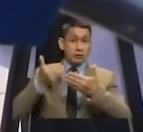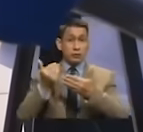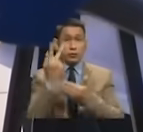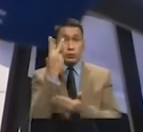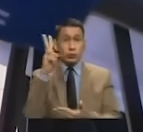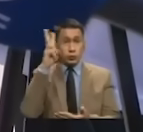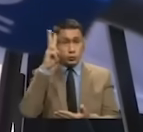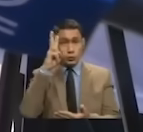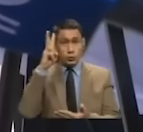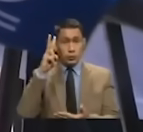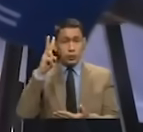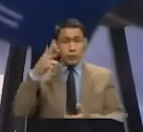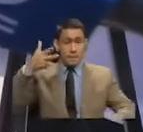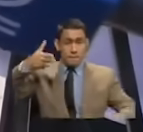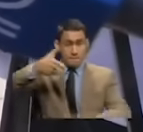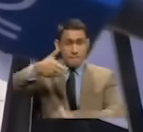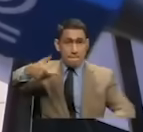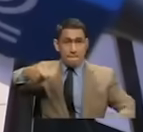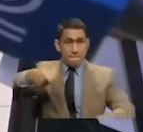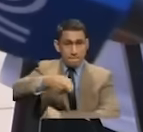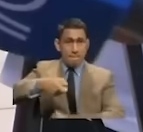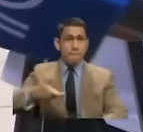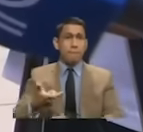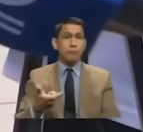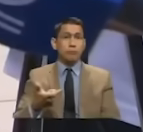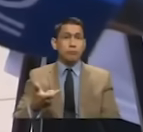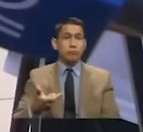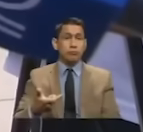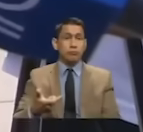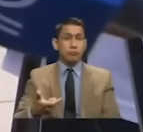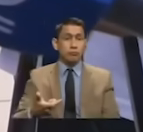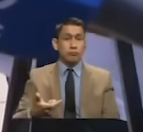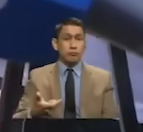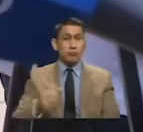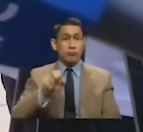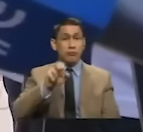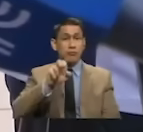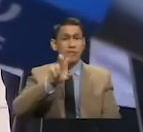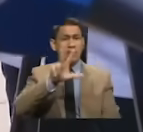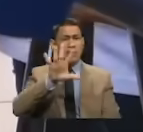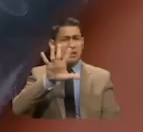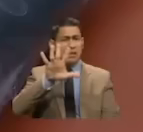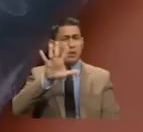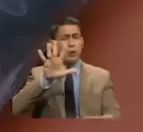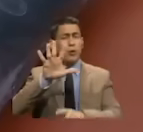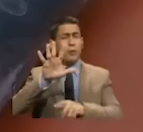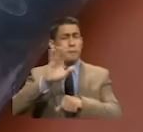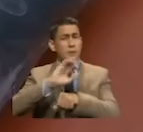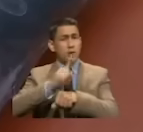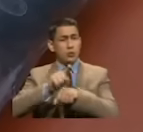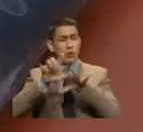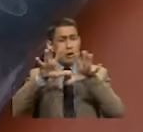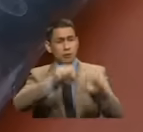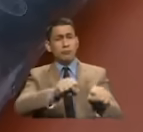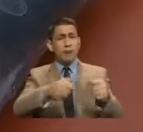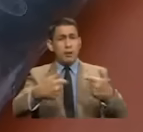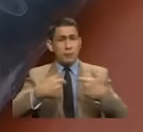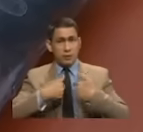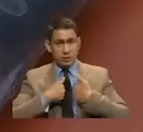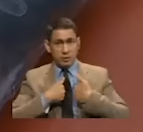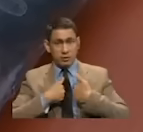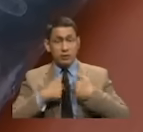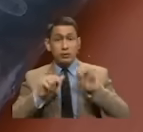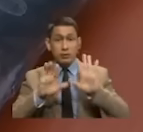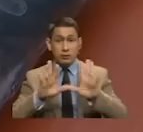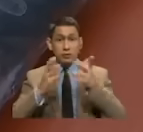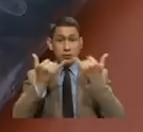subieron con pistola y con cuchillo y me amedrentaron y me cargaron aproximadamente 35, 40 minutos. Secuestro exprés. La Policía Nacional no descarta